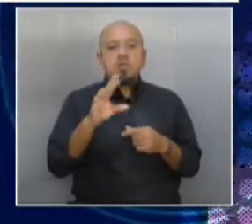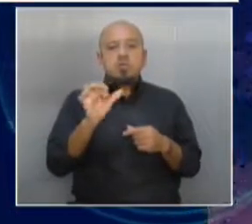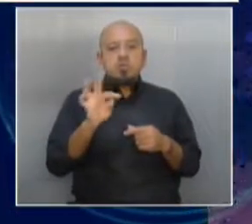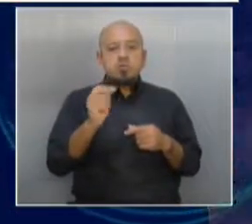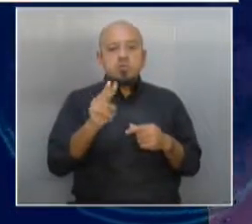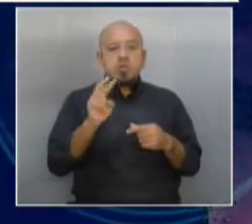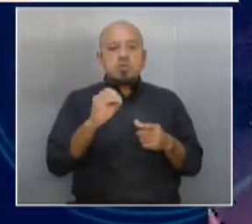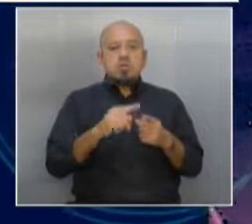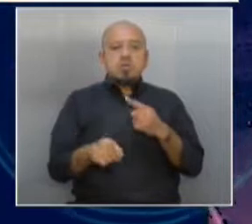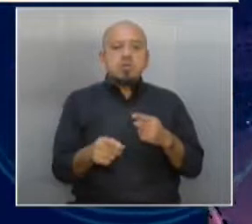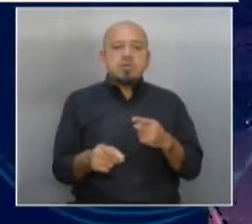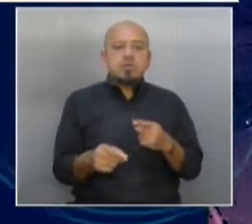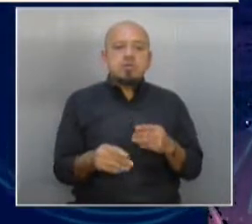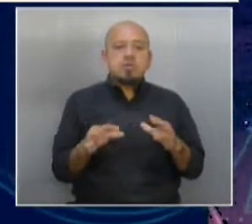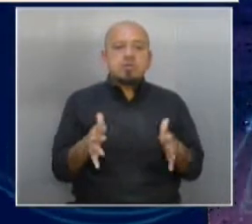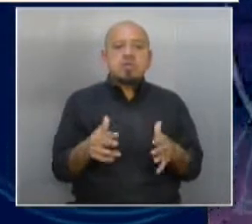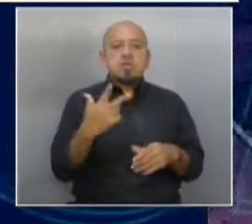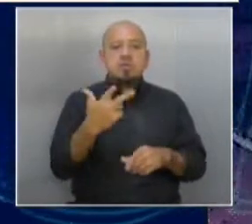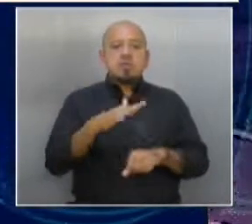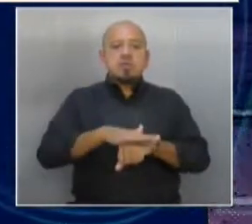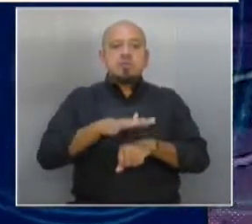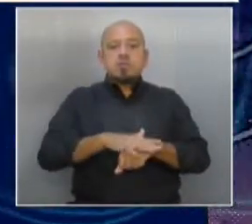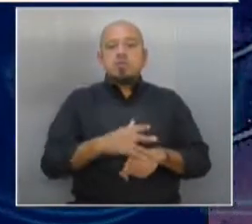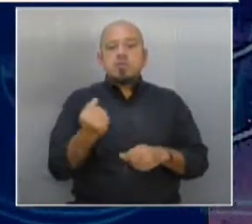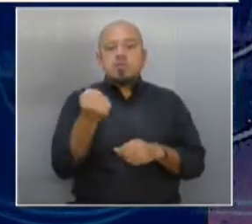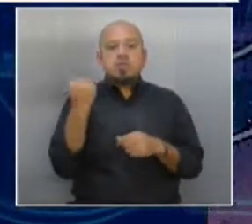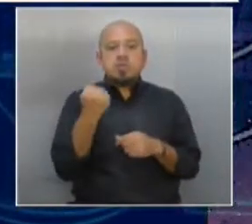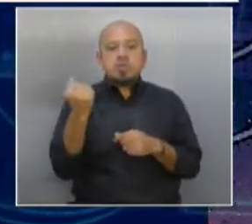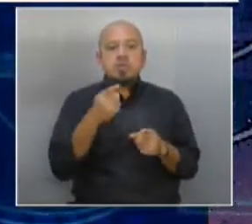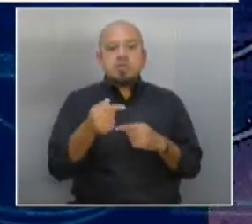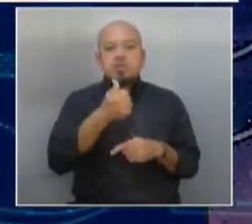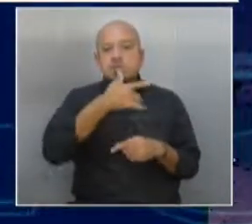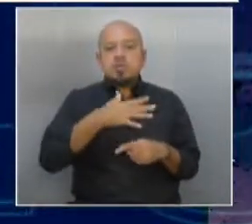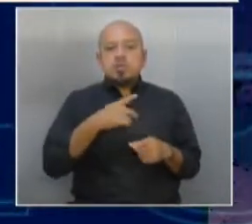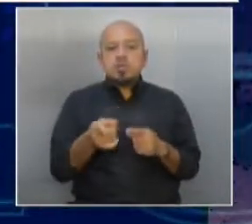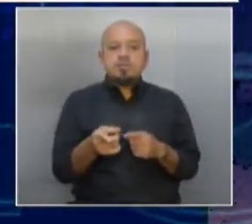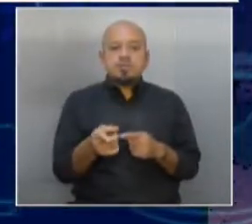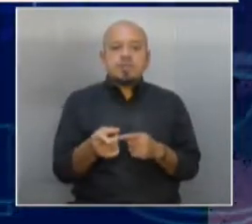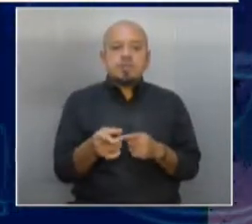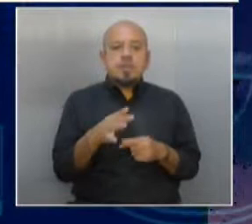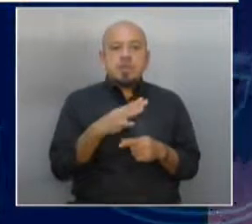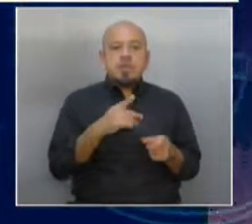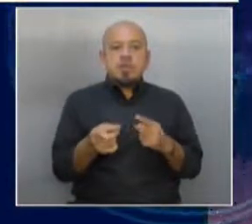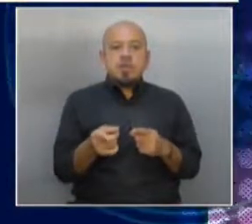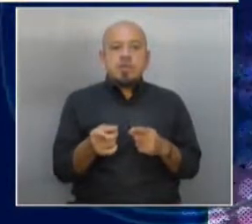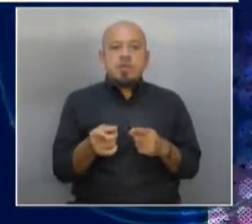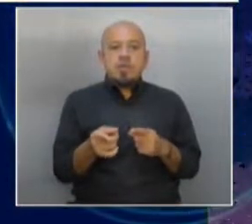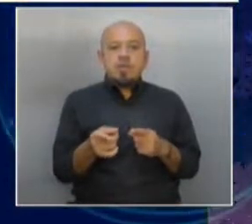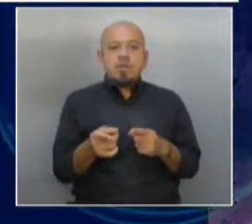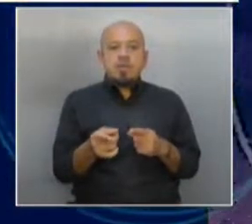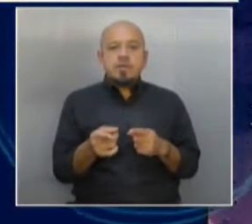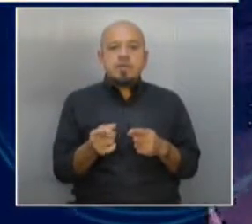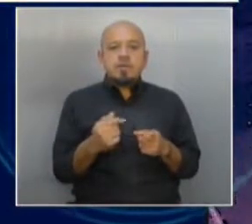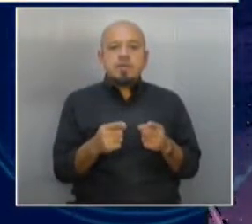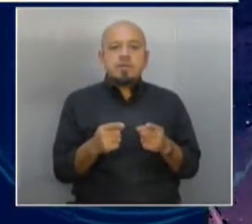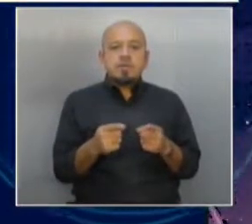Echenique. ¿Qué tres momentos importantes de esta historia podés destacar viéndolo desde